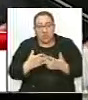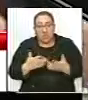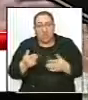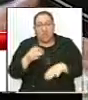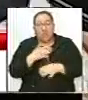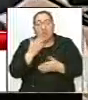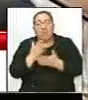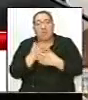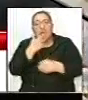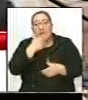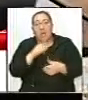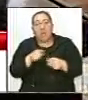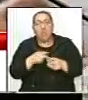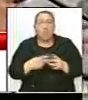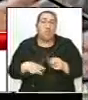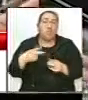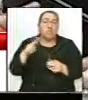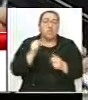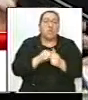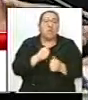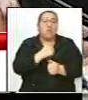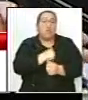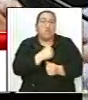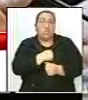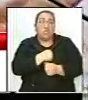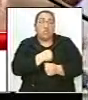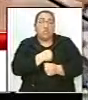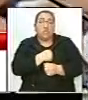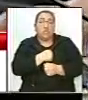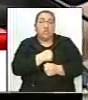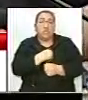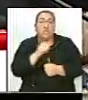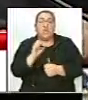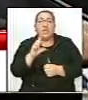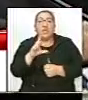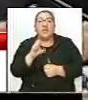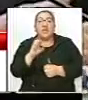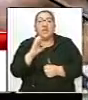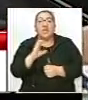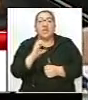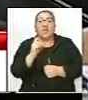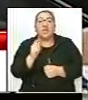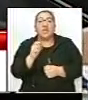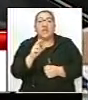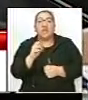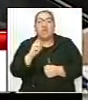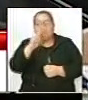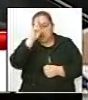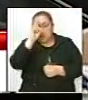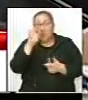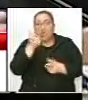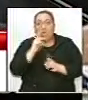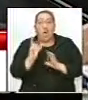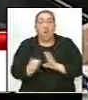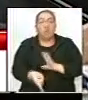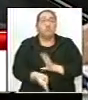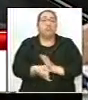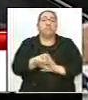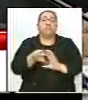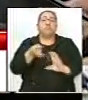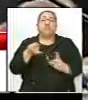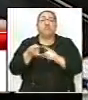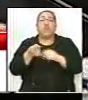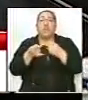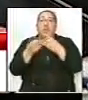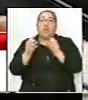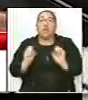hídrico en exceso por el propio Electro Perú, cuando extrae las aguas para generar